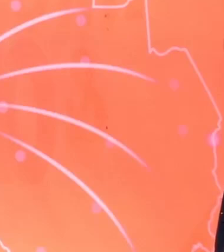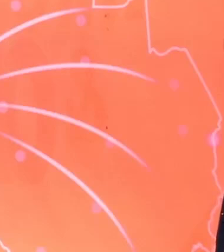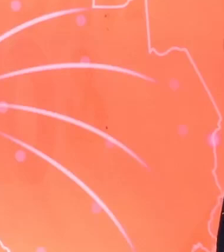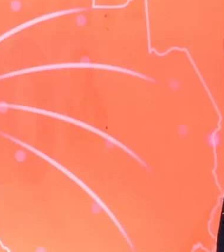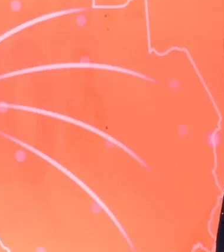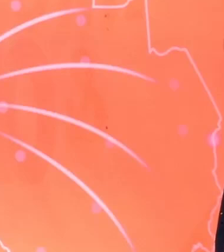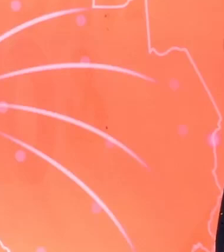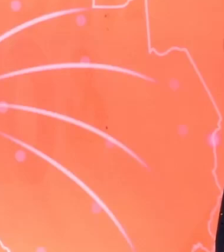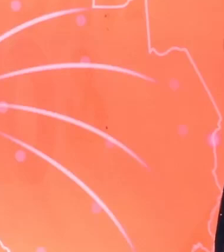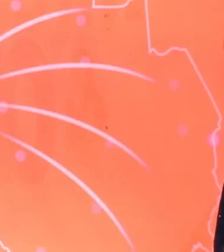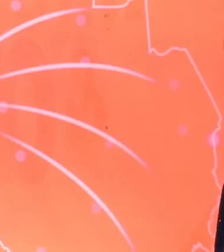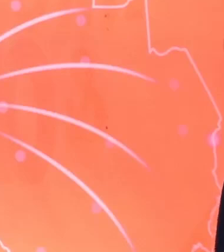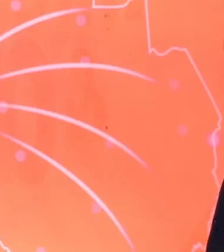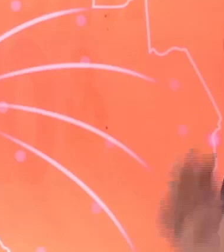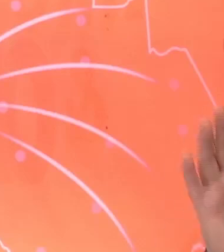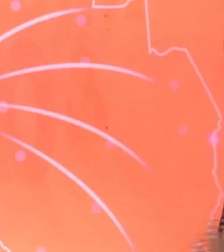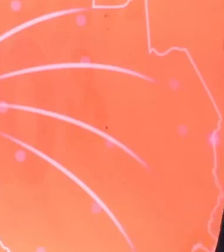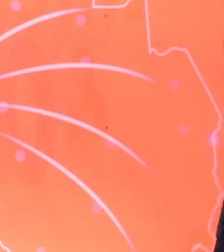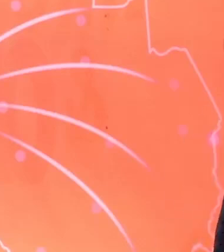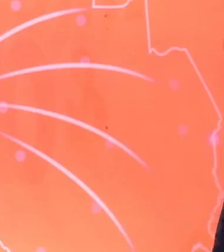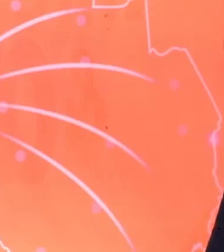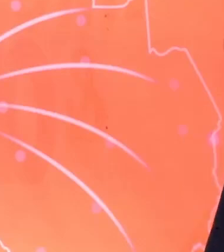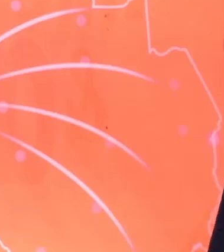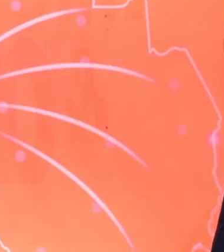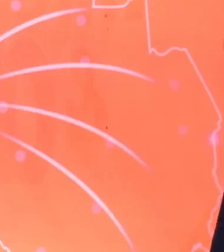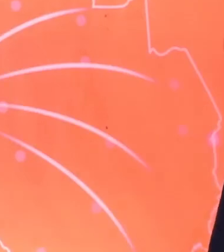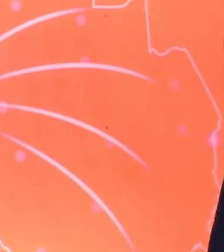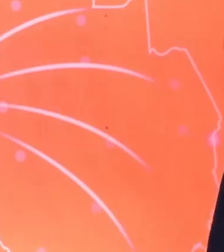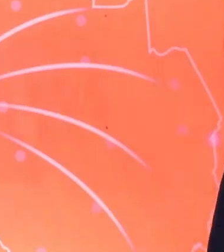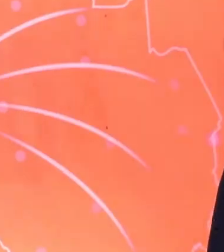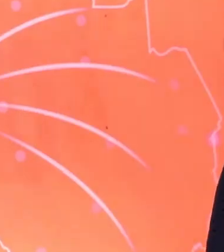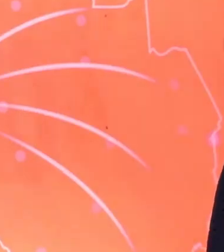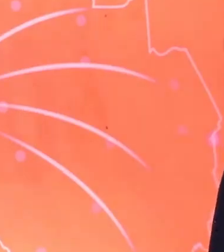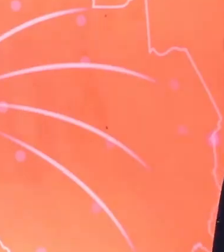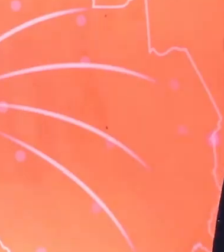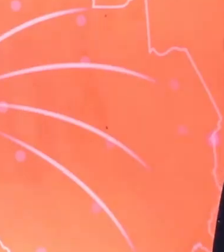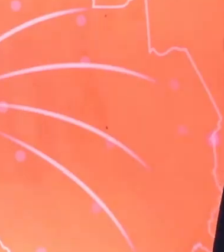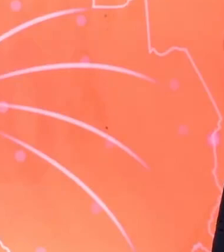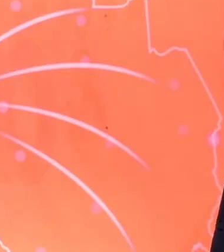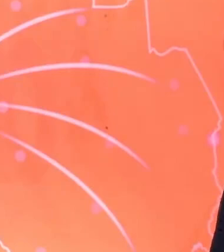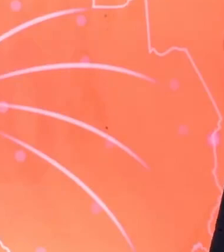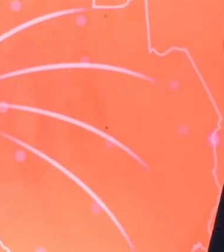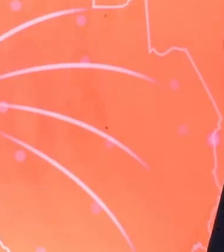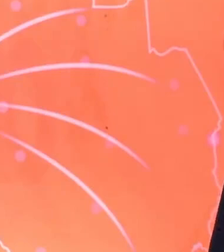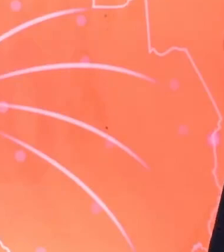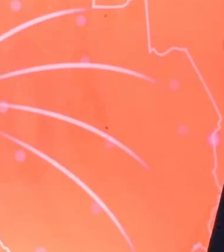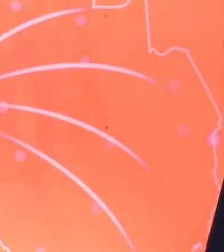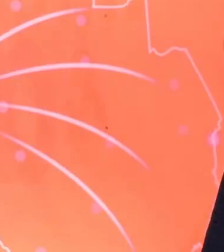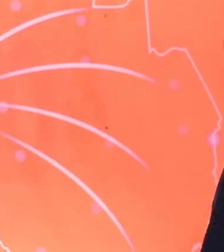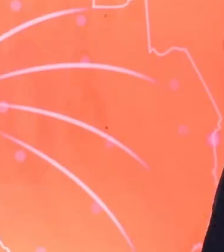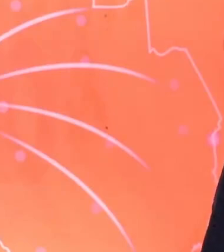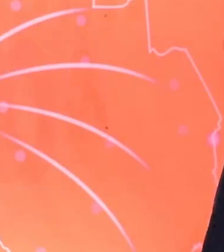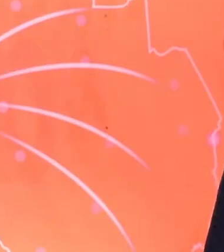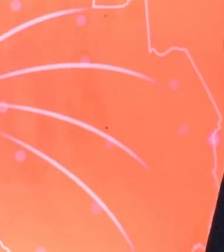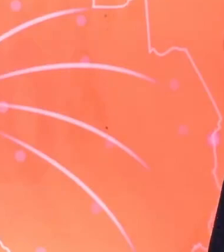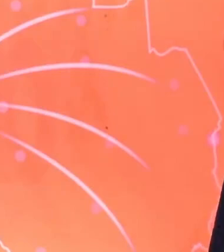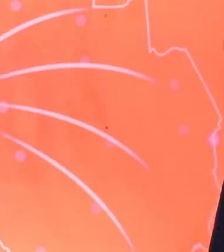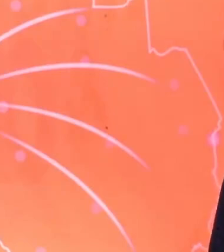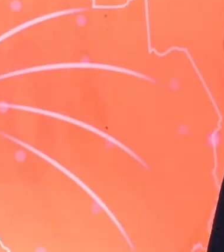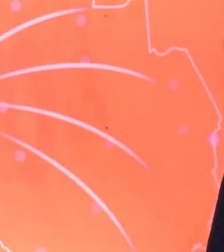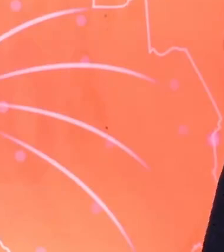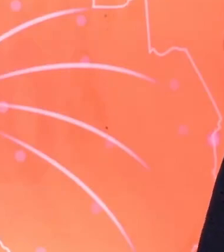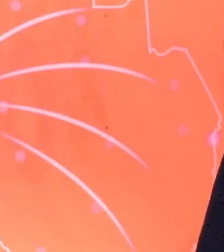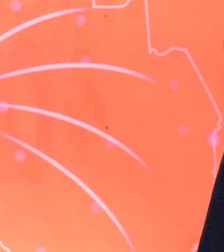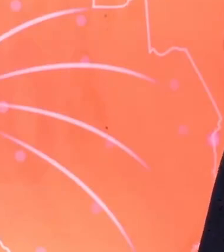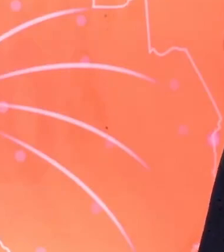para qué suelen utilizarse. Regresamos rápidamente con esta pésima noticia porque un